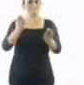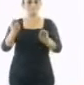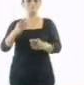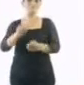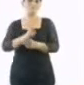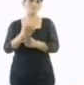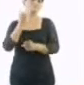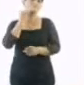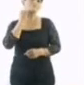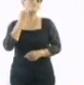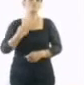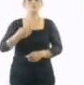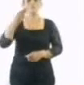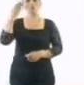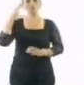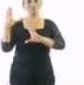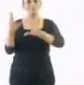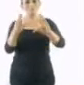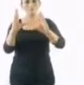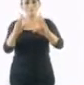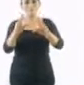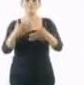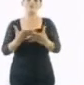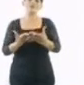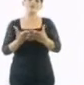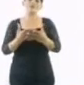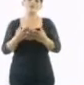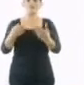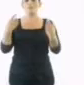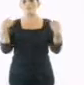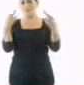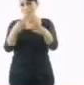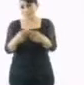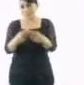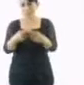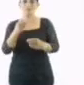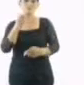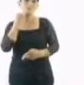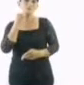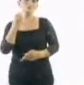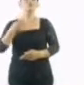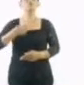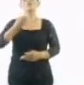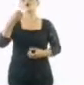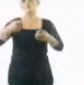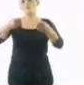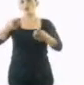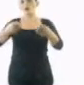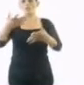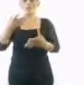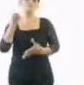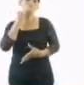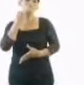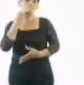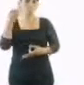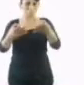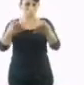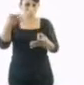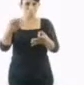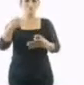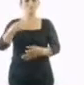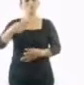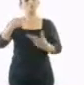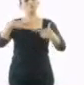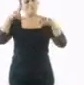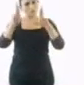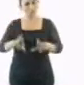licenciada en Derecho, catedrática a nivel licenciatura, abogada litigante. Yo represento la